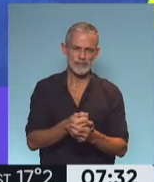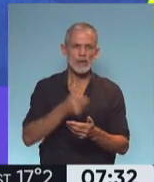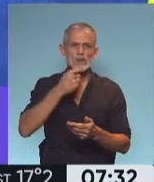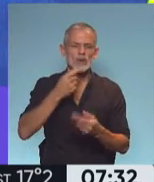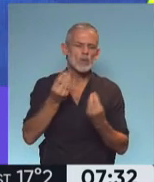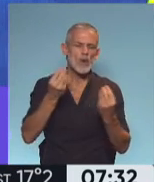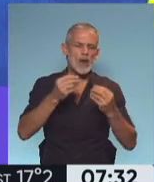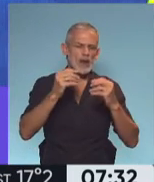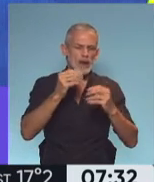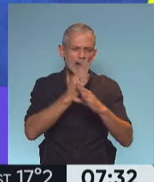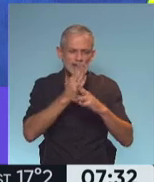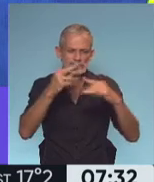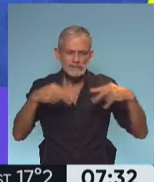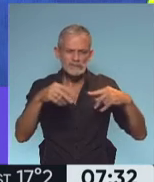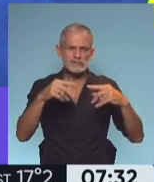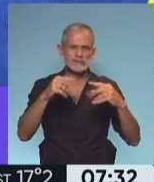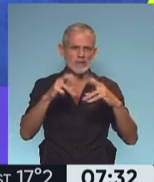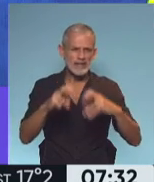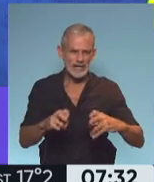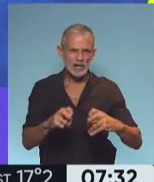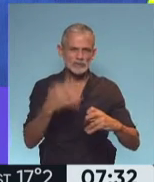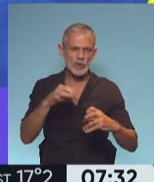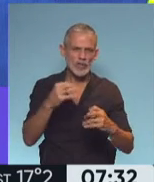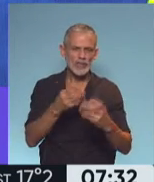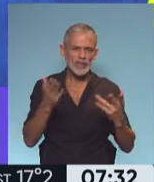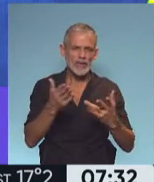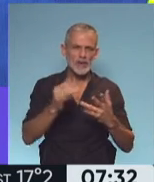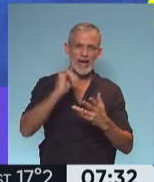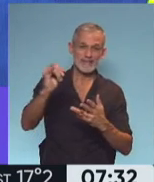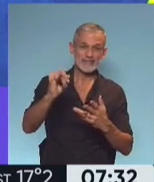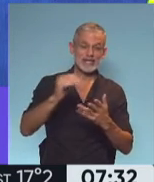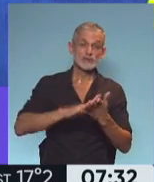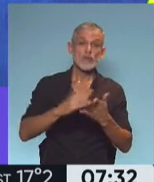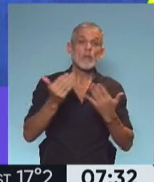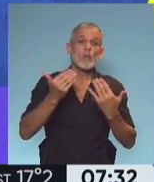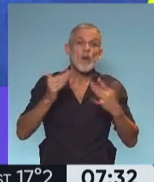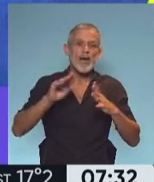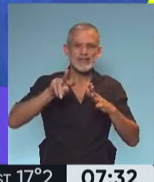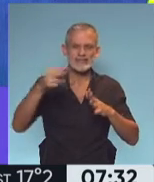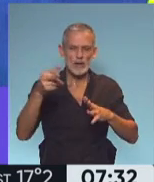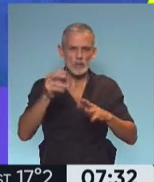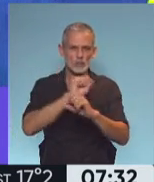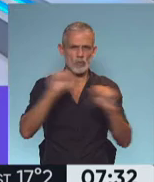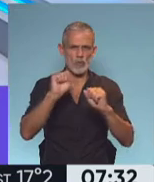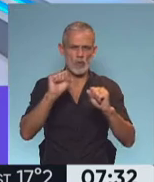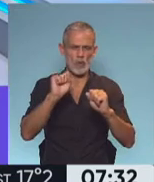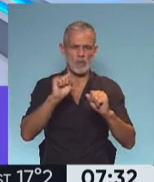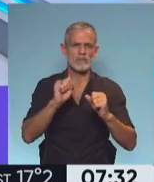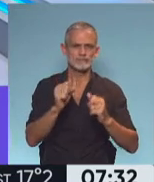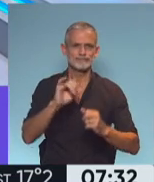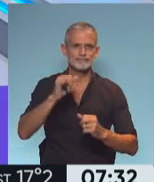los informes de inteligencia que podrían haber advertido y advirtieron de hecho sobre la posibilidad de este segundo ataque que se perpetró es bueno básicamente